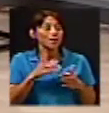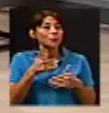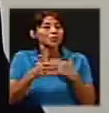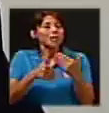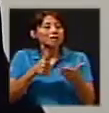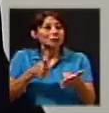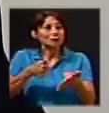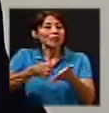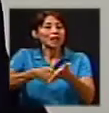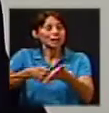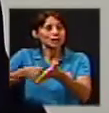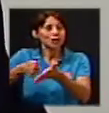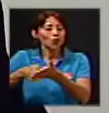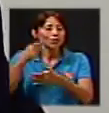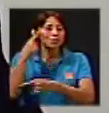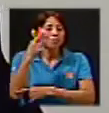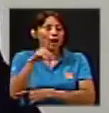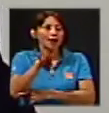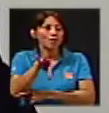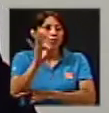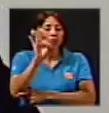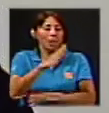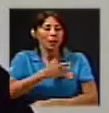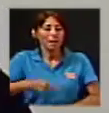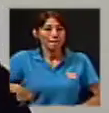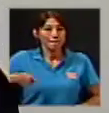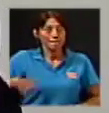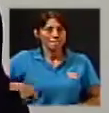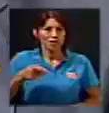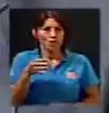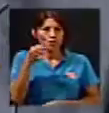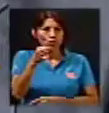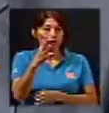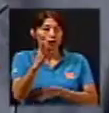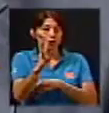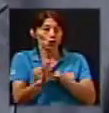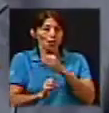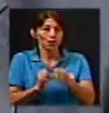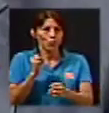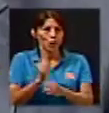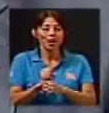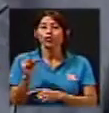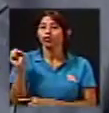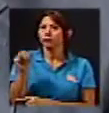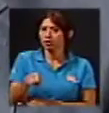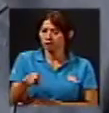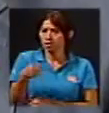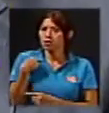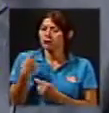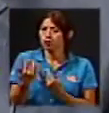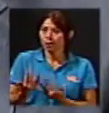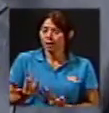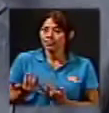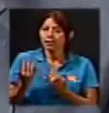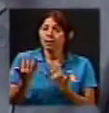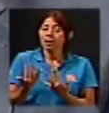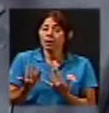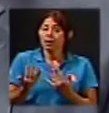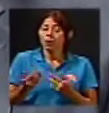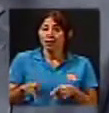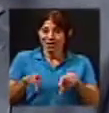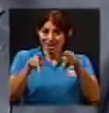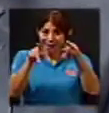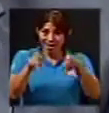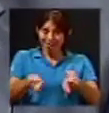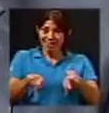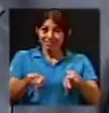para encontrar un nuevo timonel para los siguientes 4 años. Sí, yo espero de que sea gente que tenga